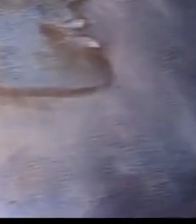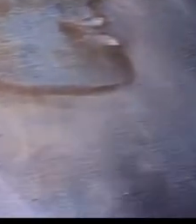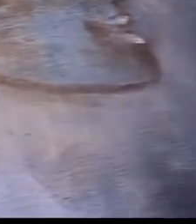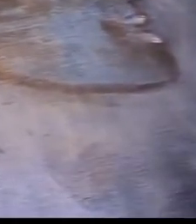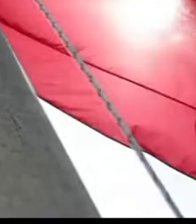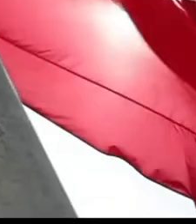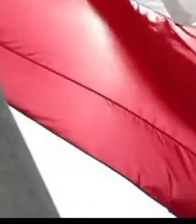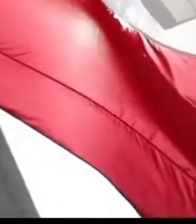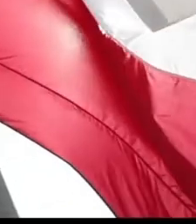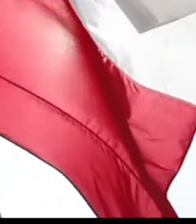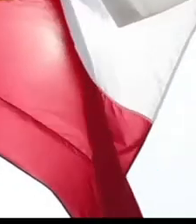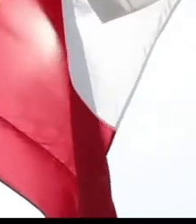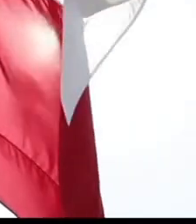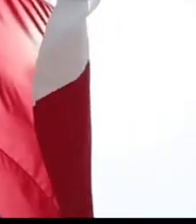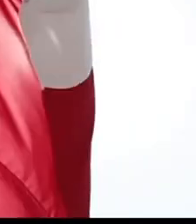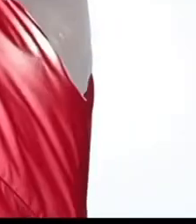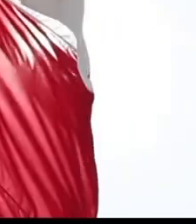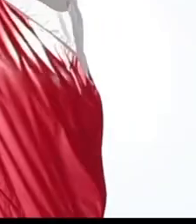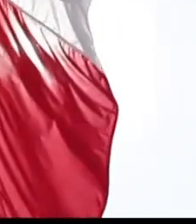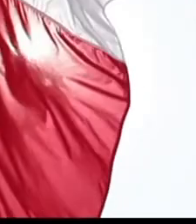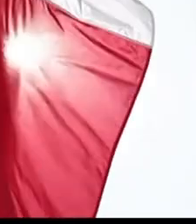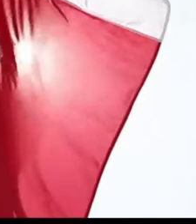Michelle bachelet